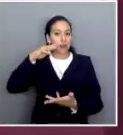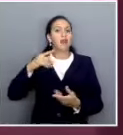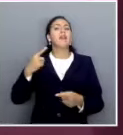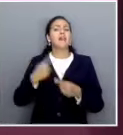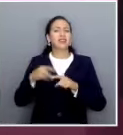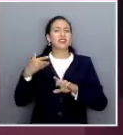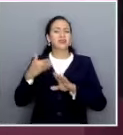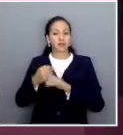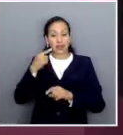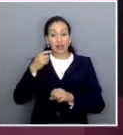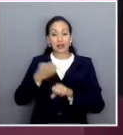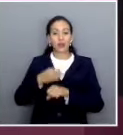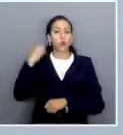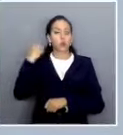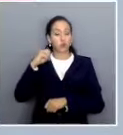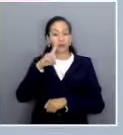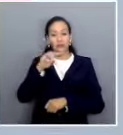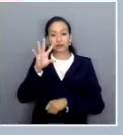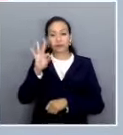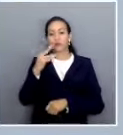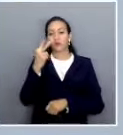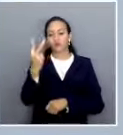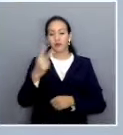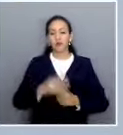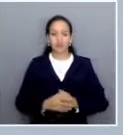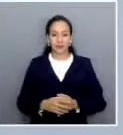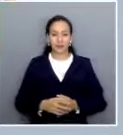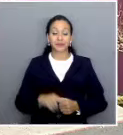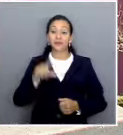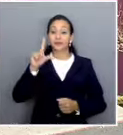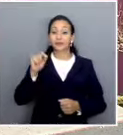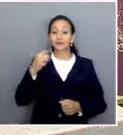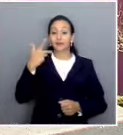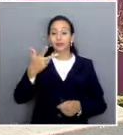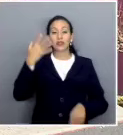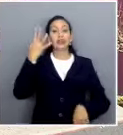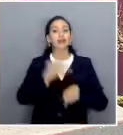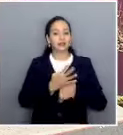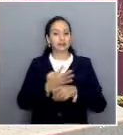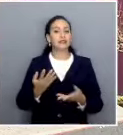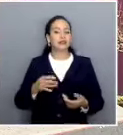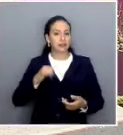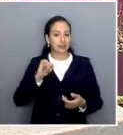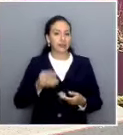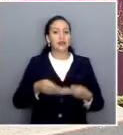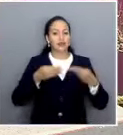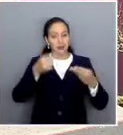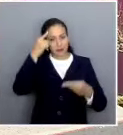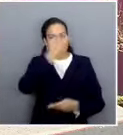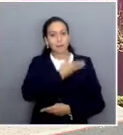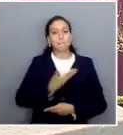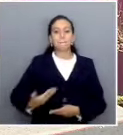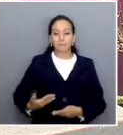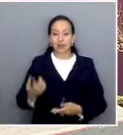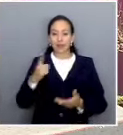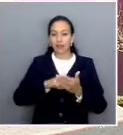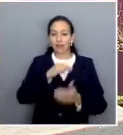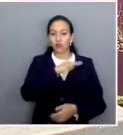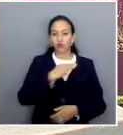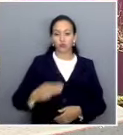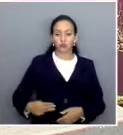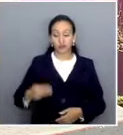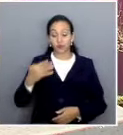con 142. 78 sanciones han sido aplicadas a presidentes municipales, 58 a regidores